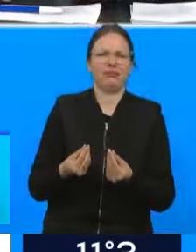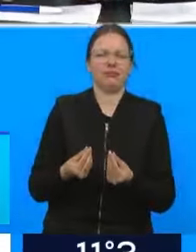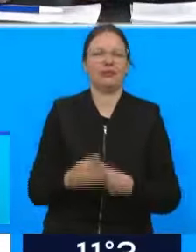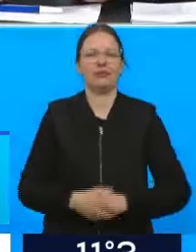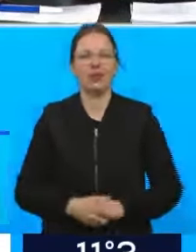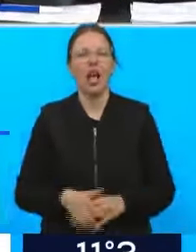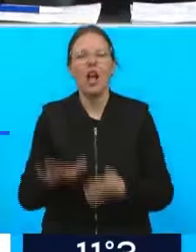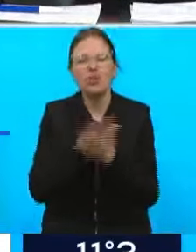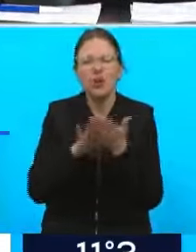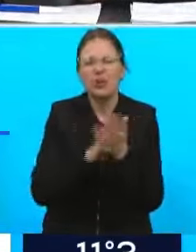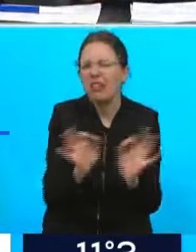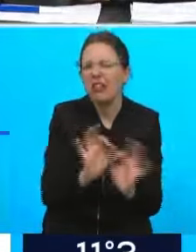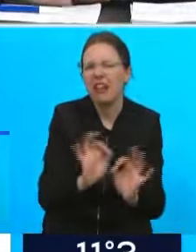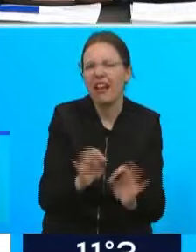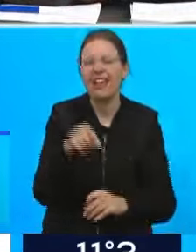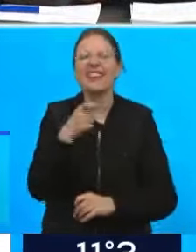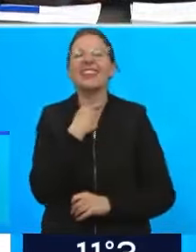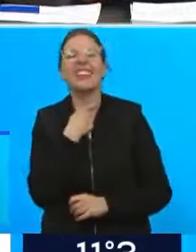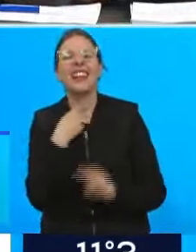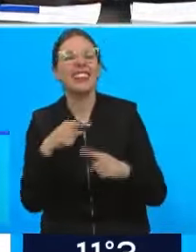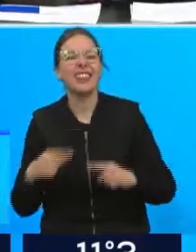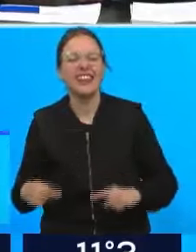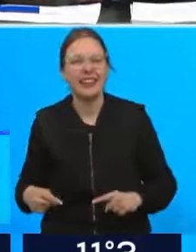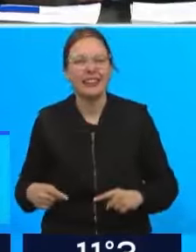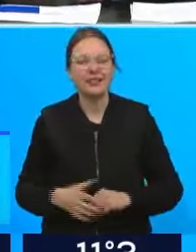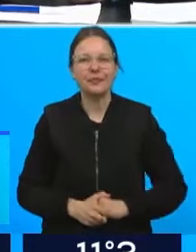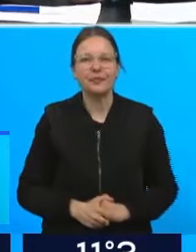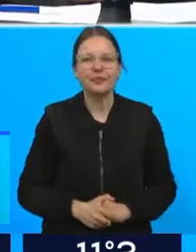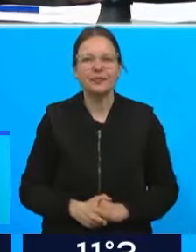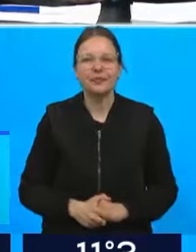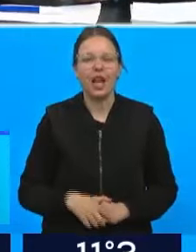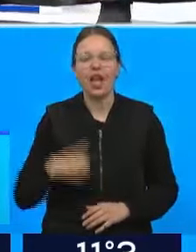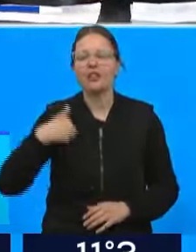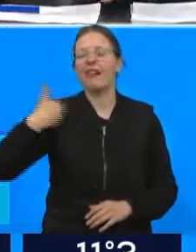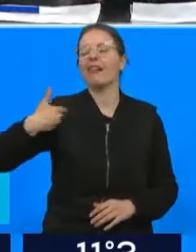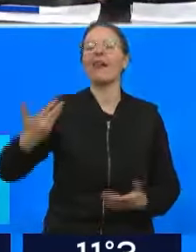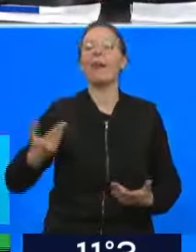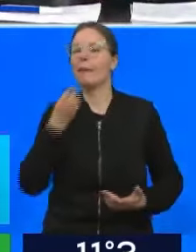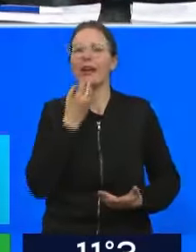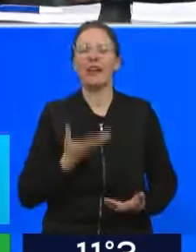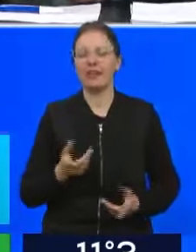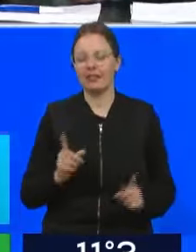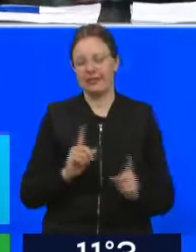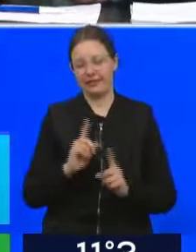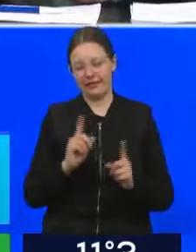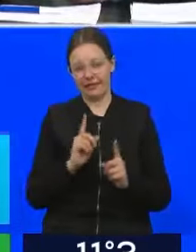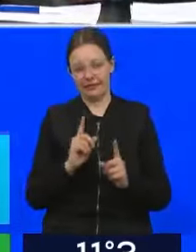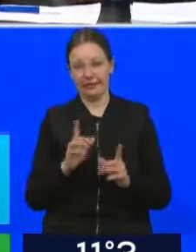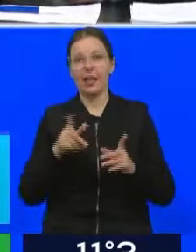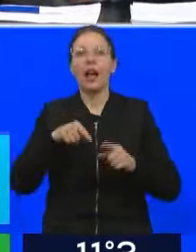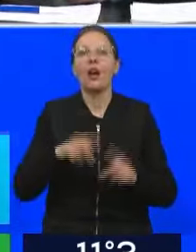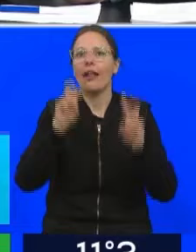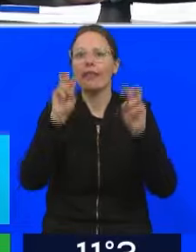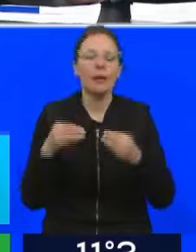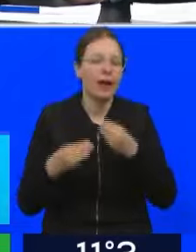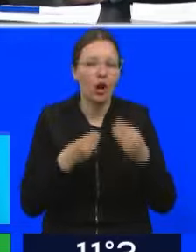ninguna solución, sino buscar algún tipo o encontrar algún tipo de rédito. Acá lo que hay en el fondo, Fernando, es qué hacer con